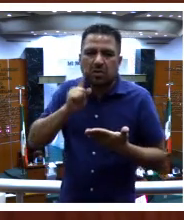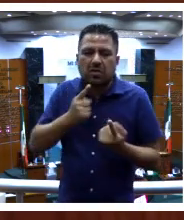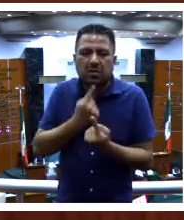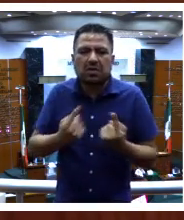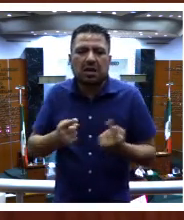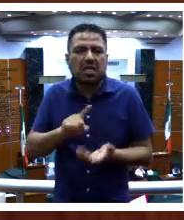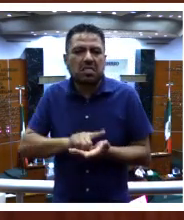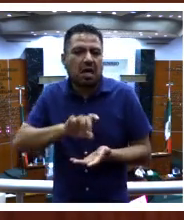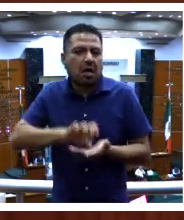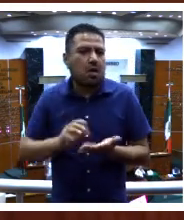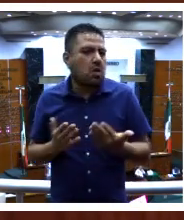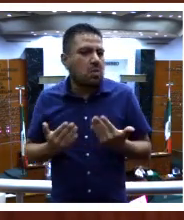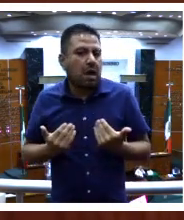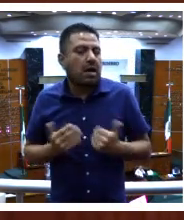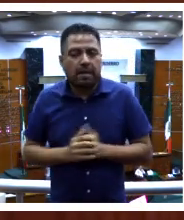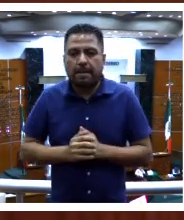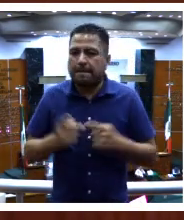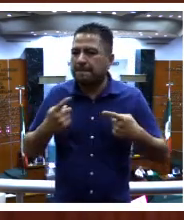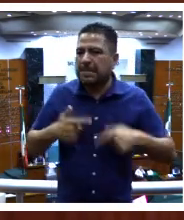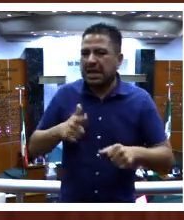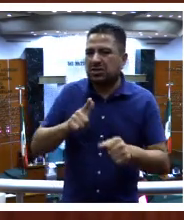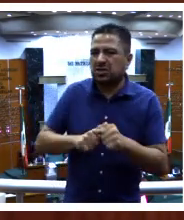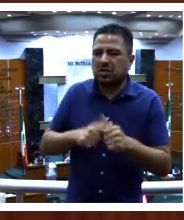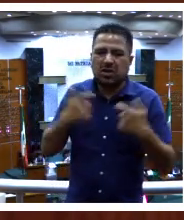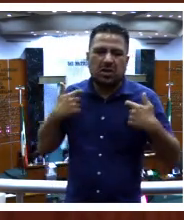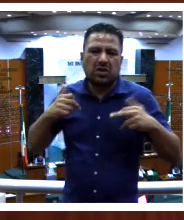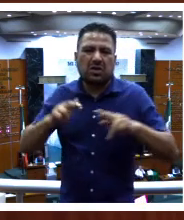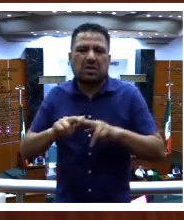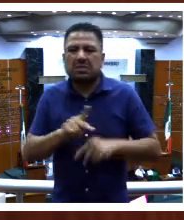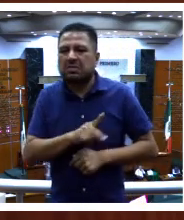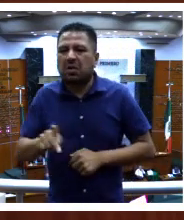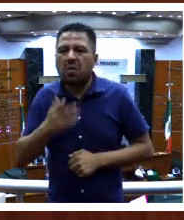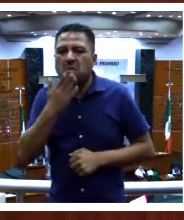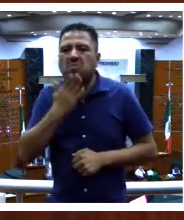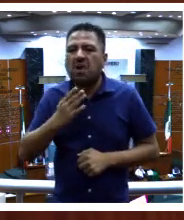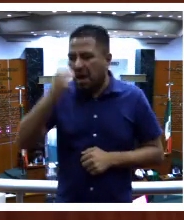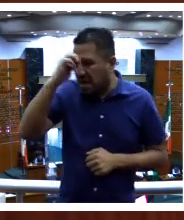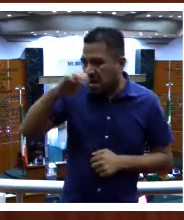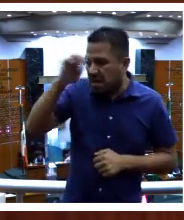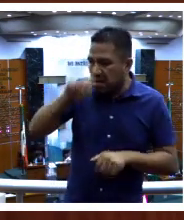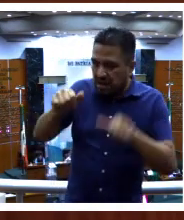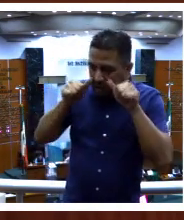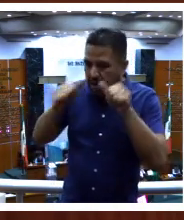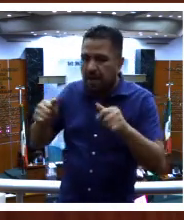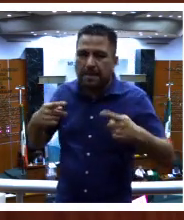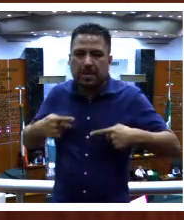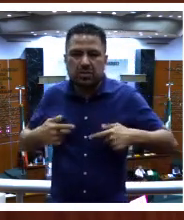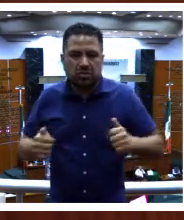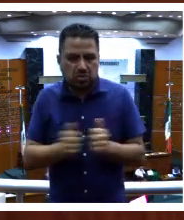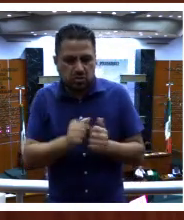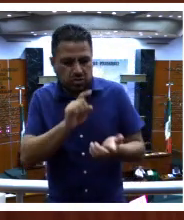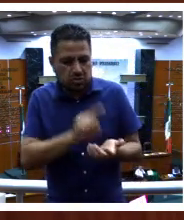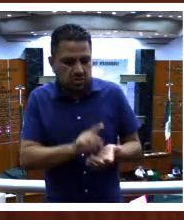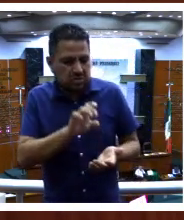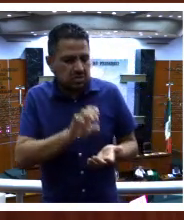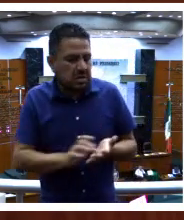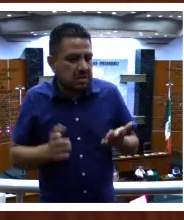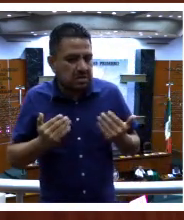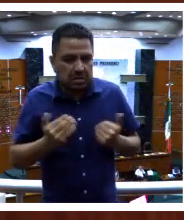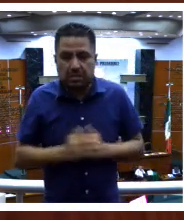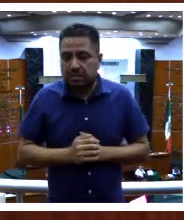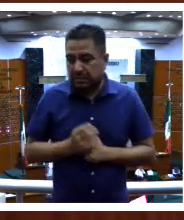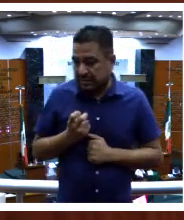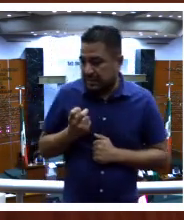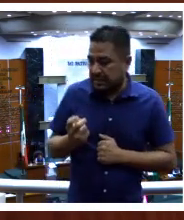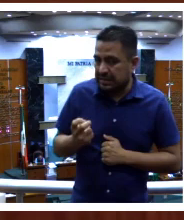sin discapacidad y con personal docente sin experiencia en el trato a personas con discapacidad.